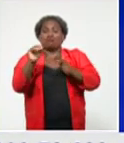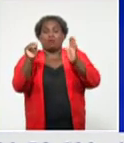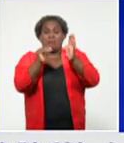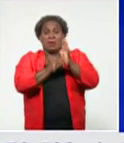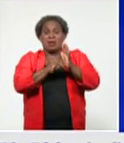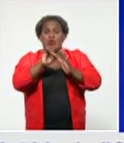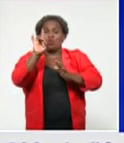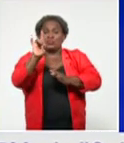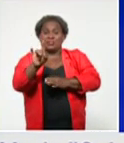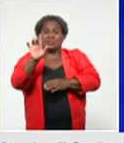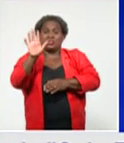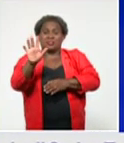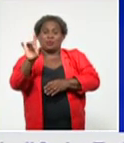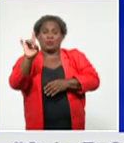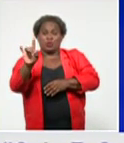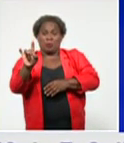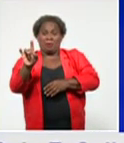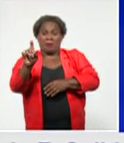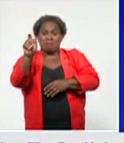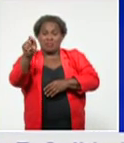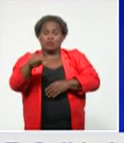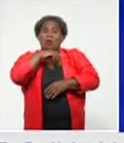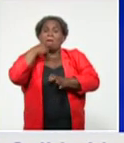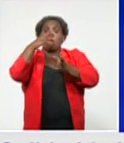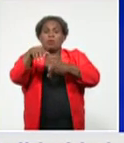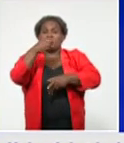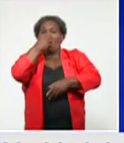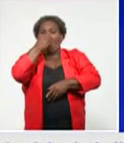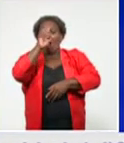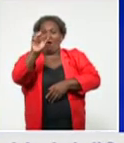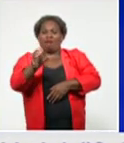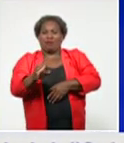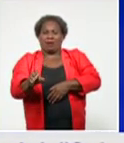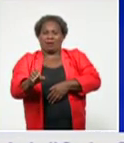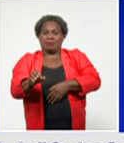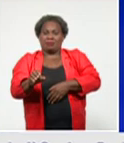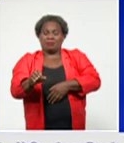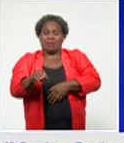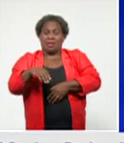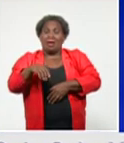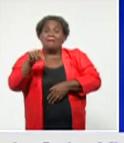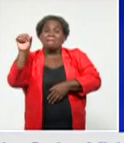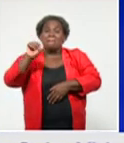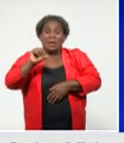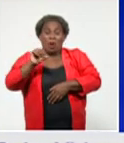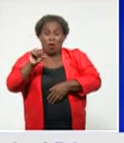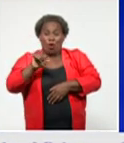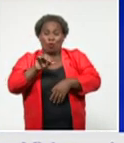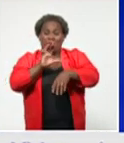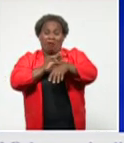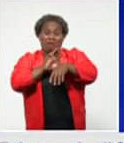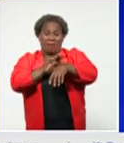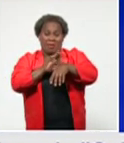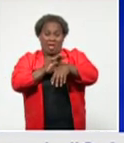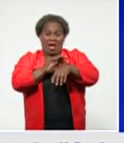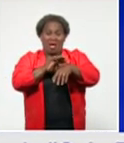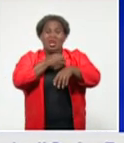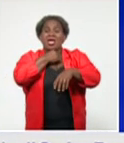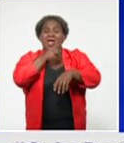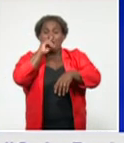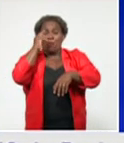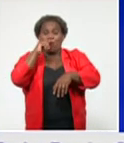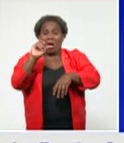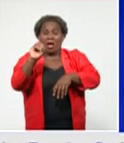11.959 vidas y el saldo peor del brote de ébola entre el 2014 y el